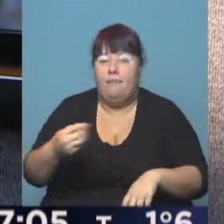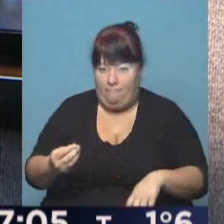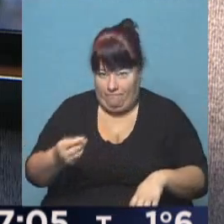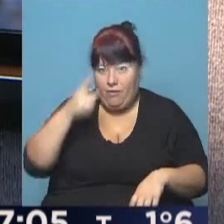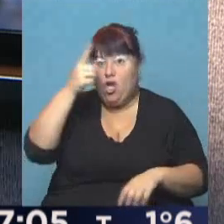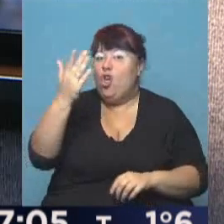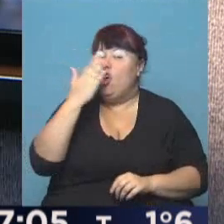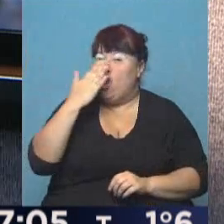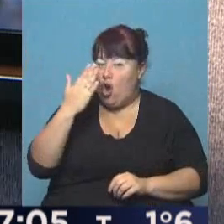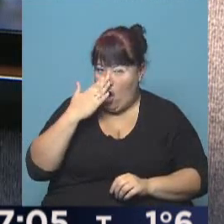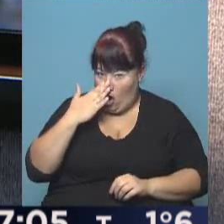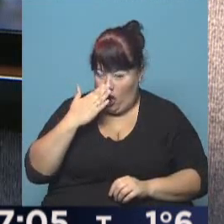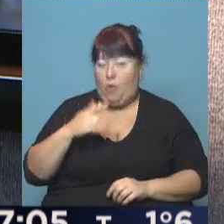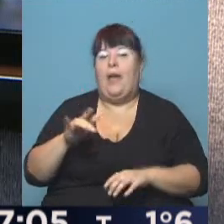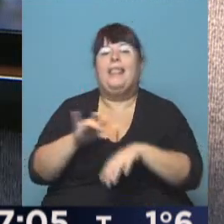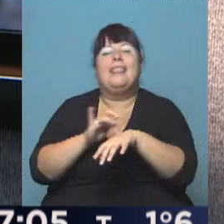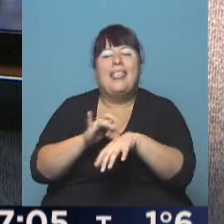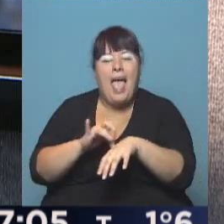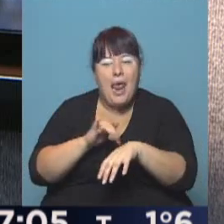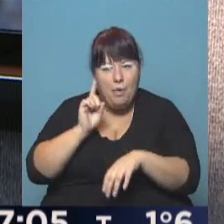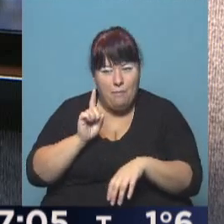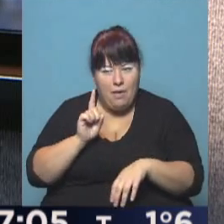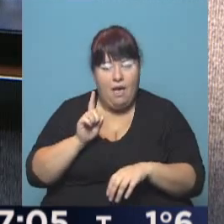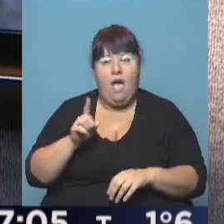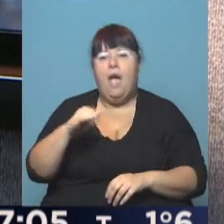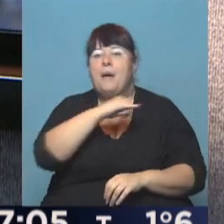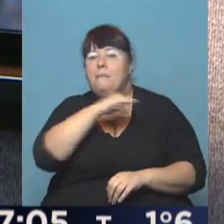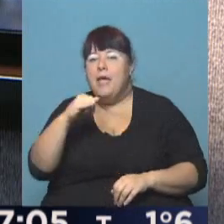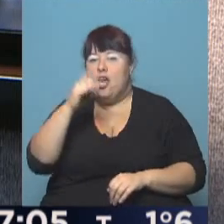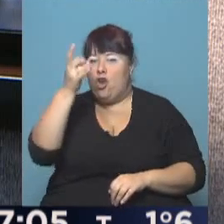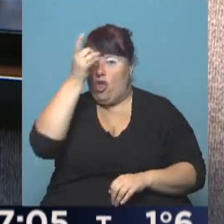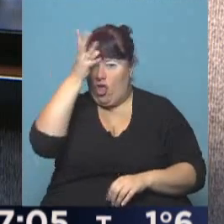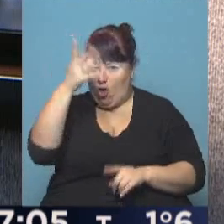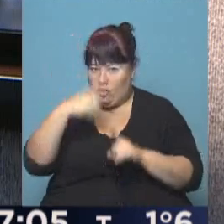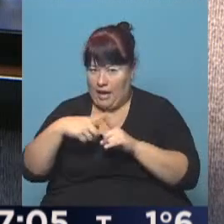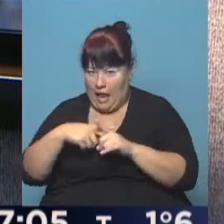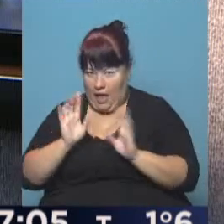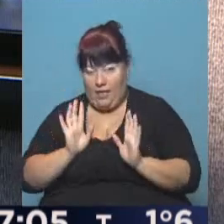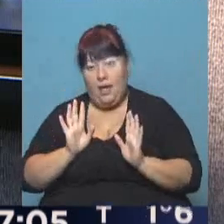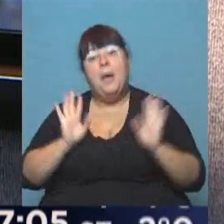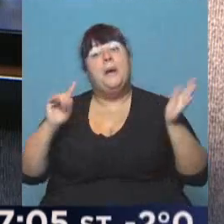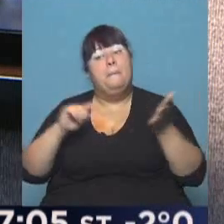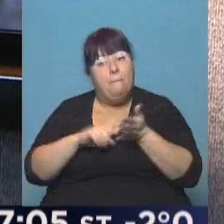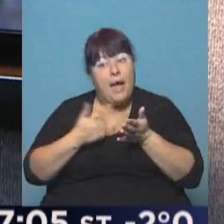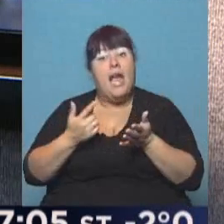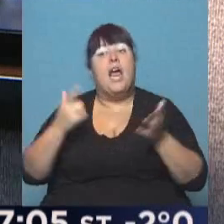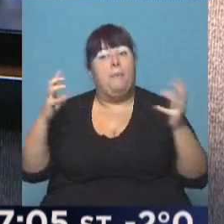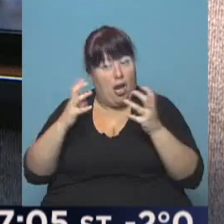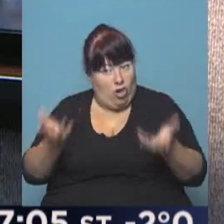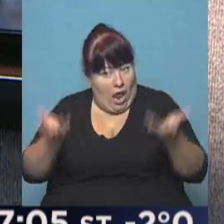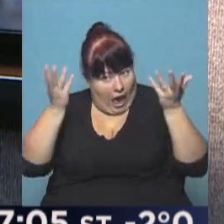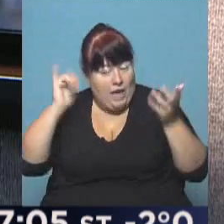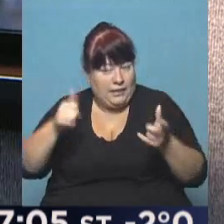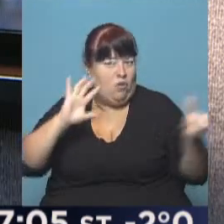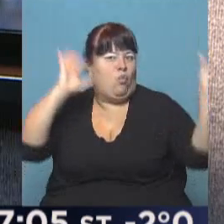En la ciudad de Córdoba, la sensación térmica 12 bajo cero. Ah, claro, alta presión atmosférica